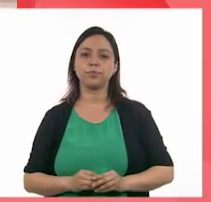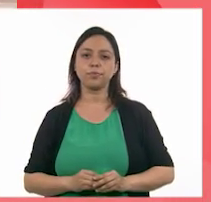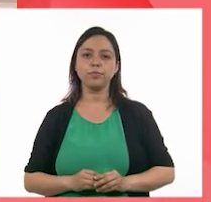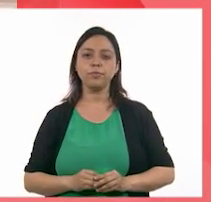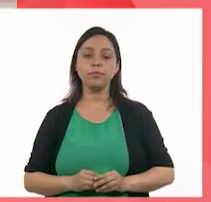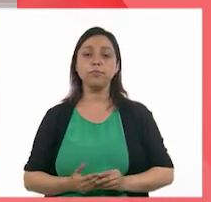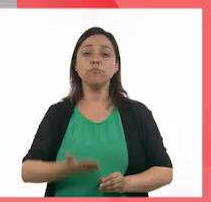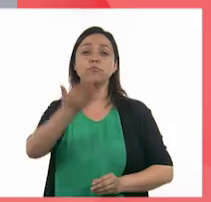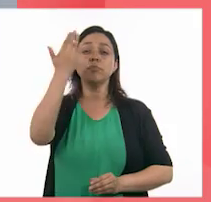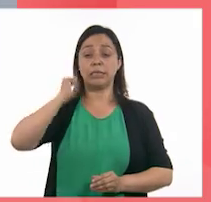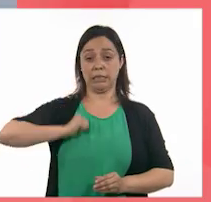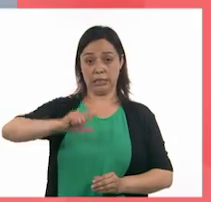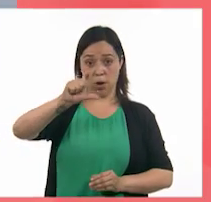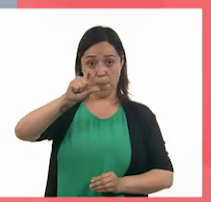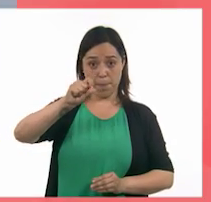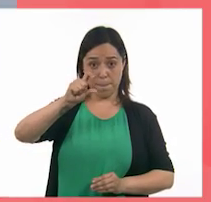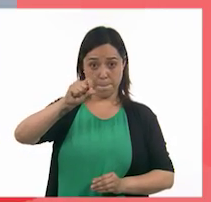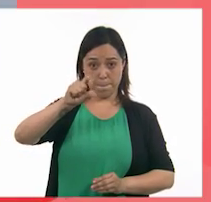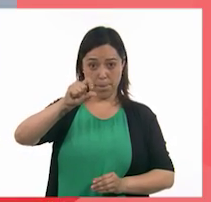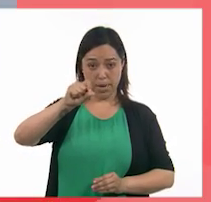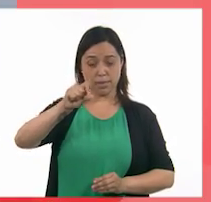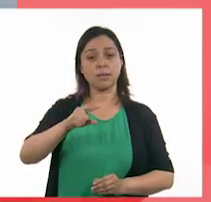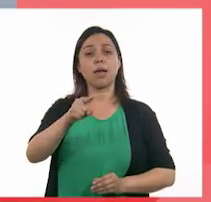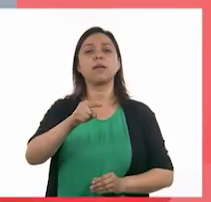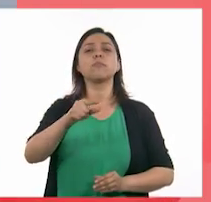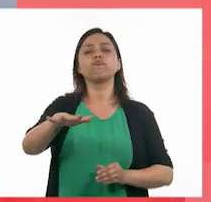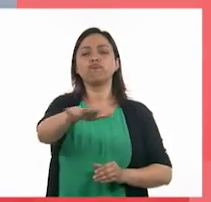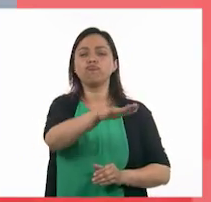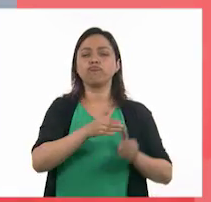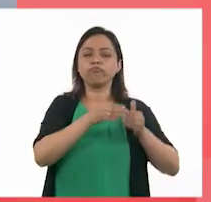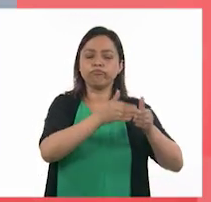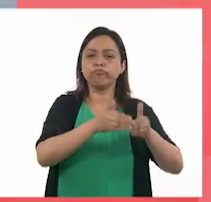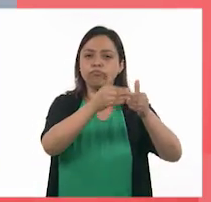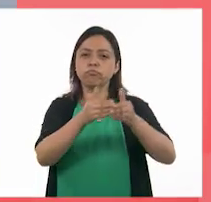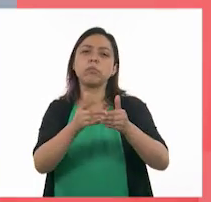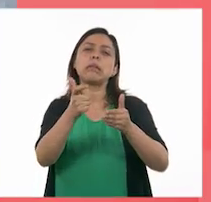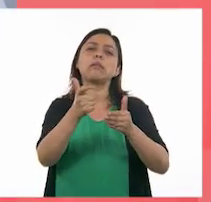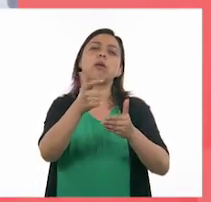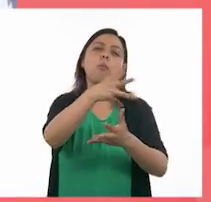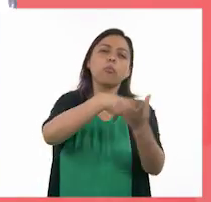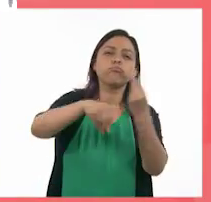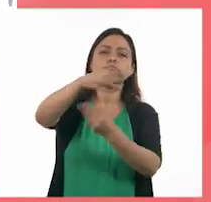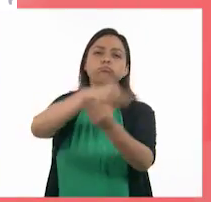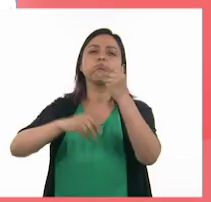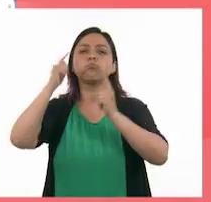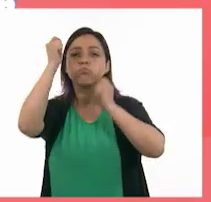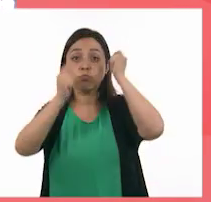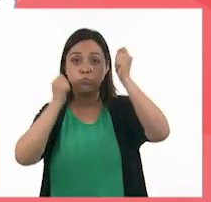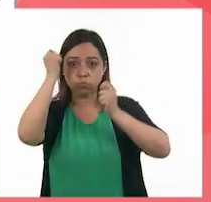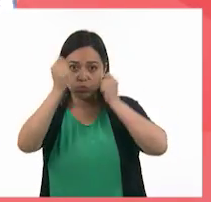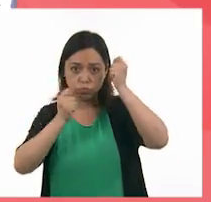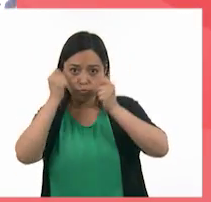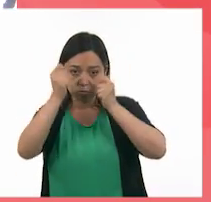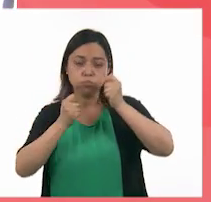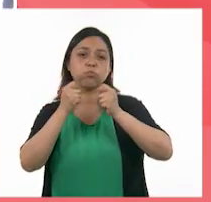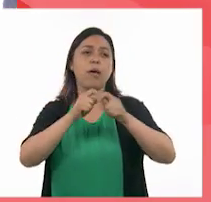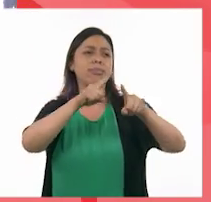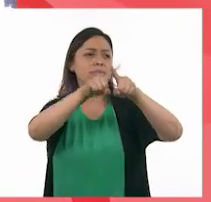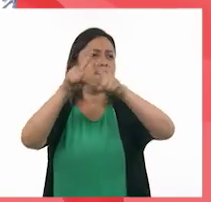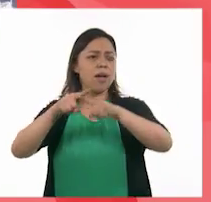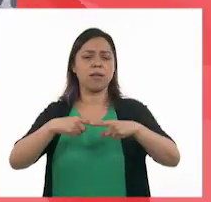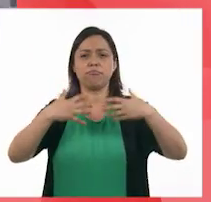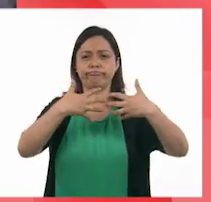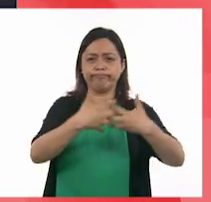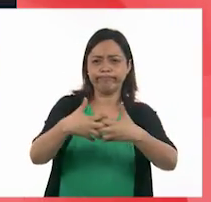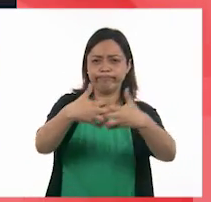A principios del siglo XX, por ser un puerto y tener atractivos económicos y turísticos, distintas compañías